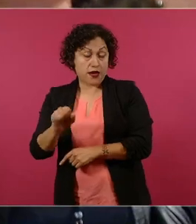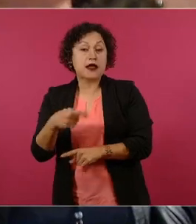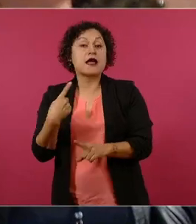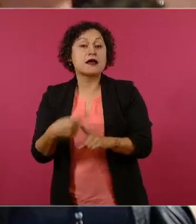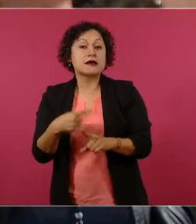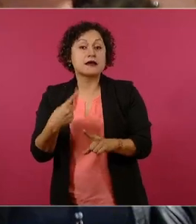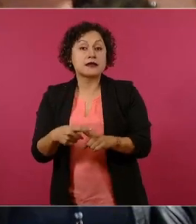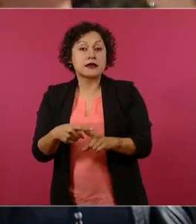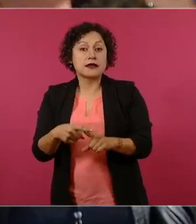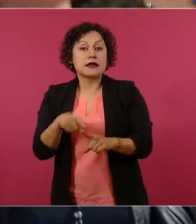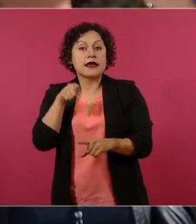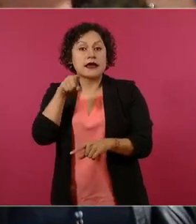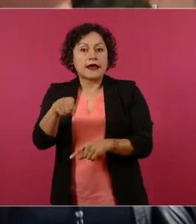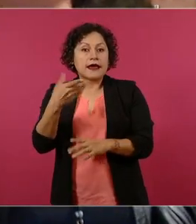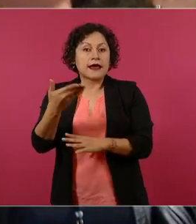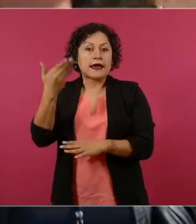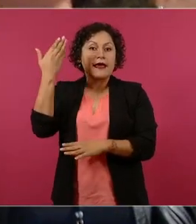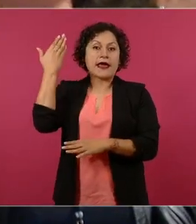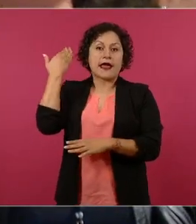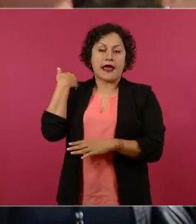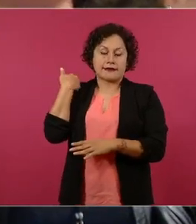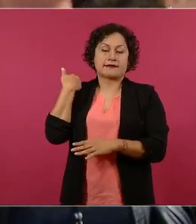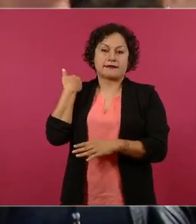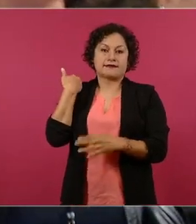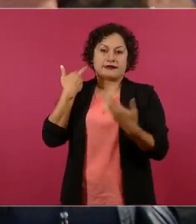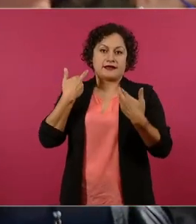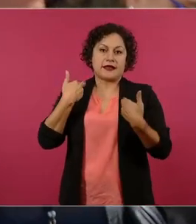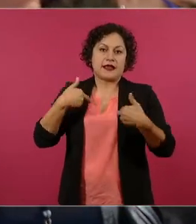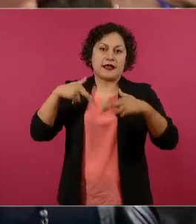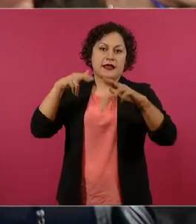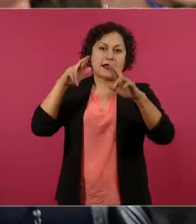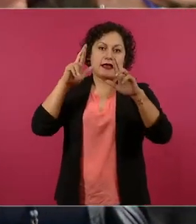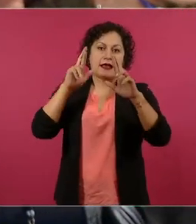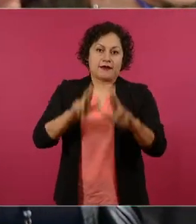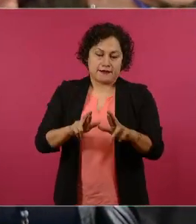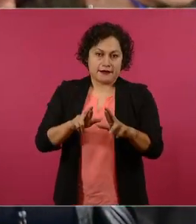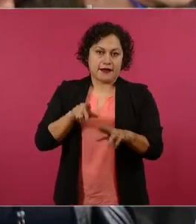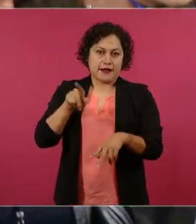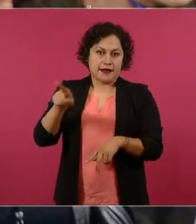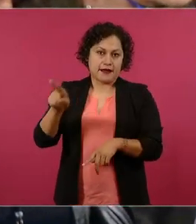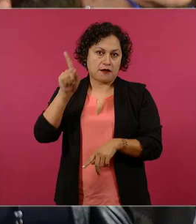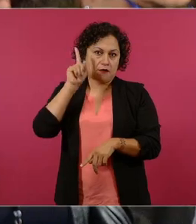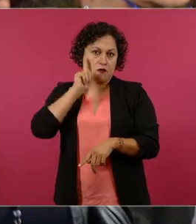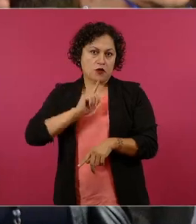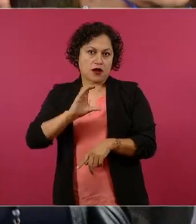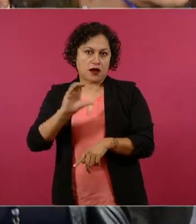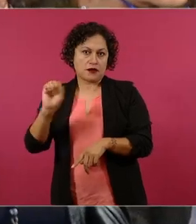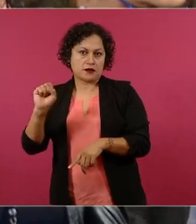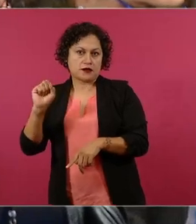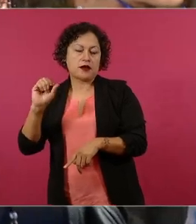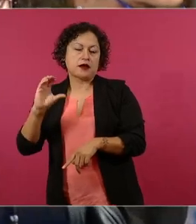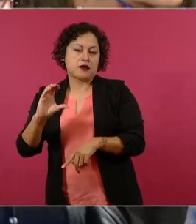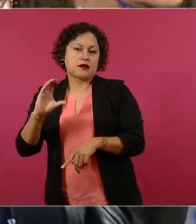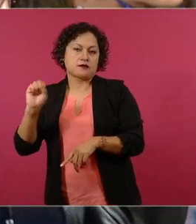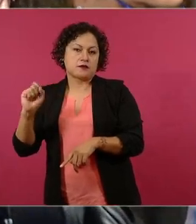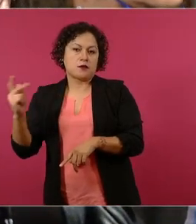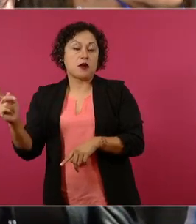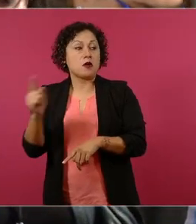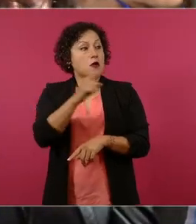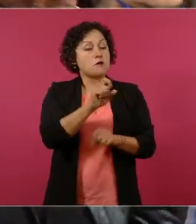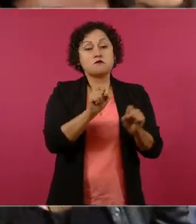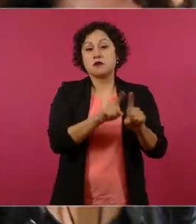Claudia en la campaña en Sonora y sabe que una de las últimas que hizo